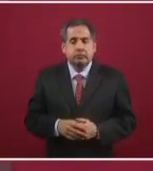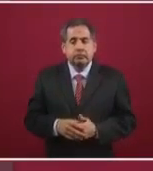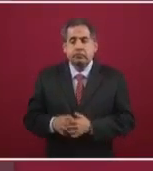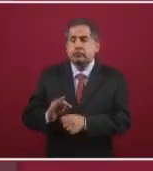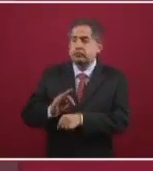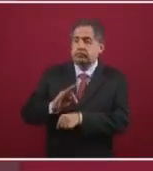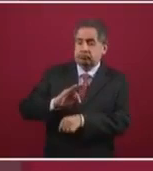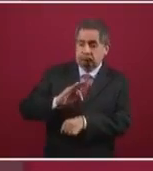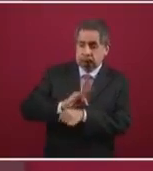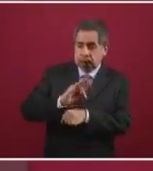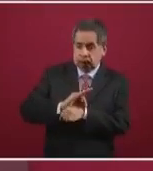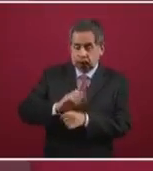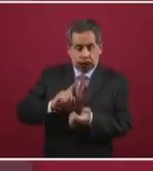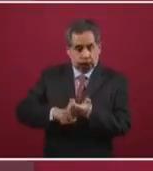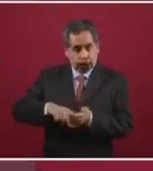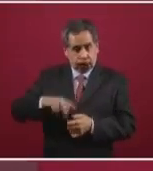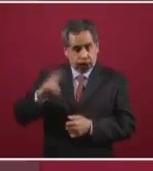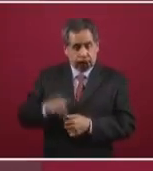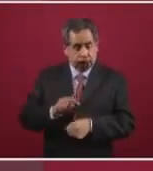protección